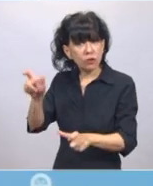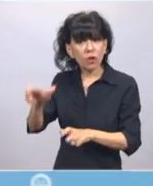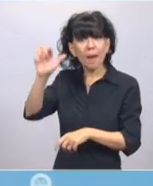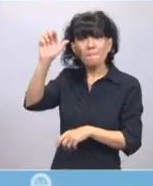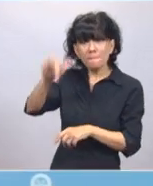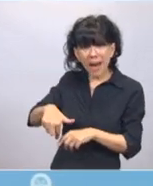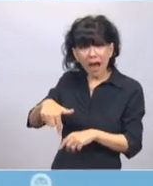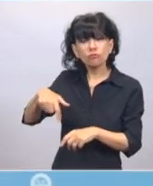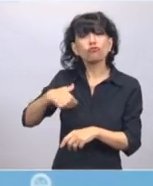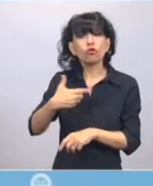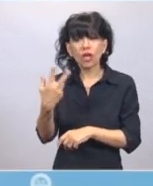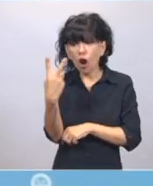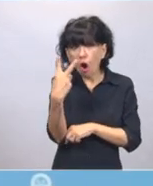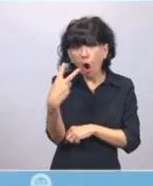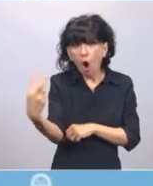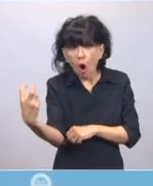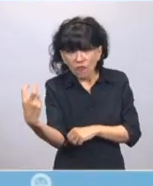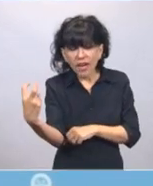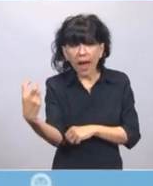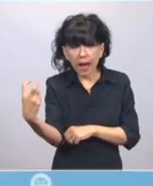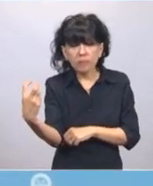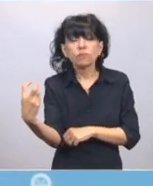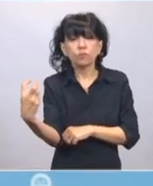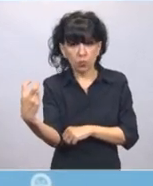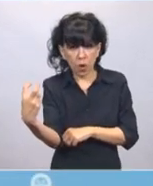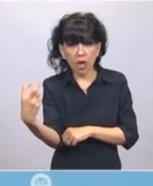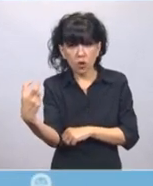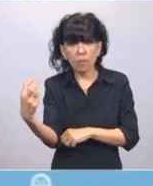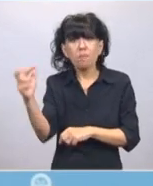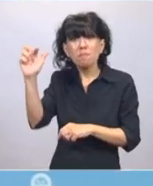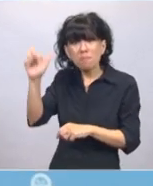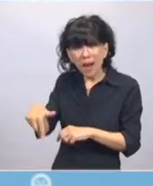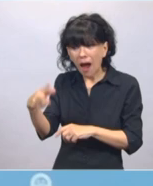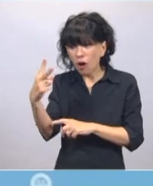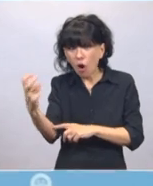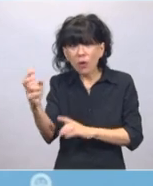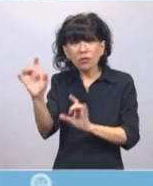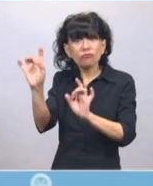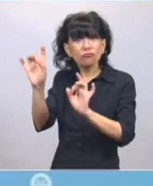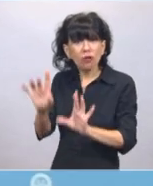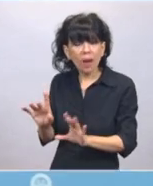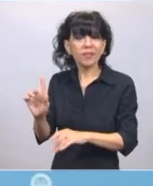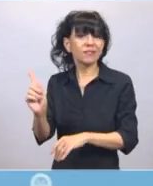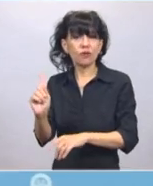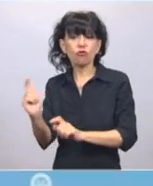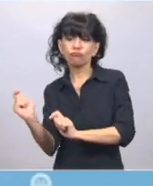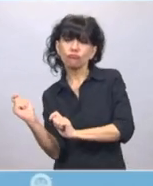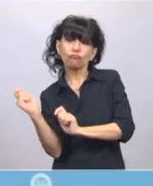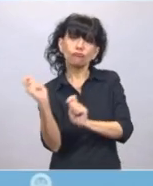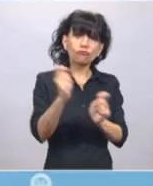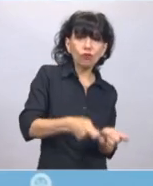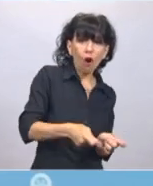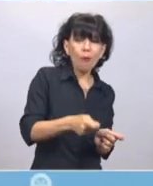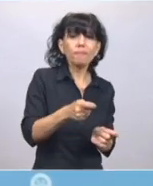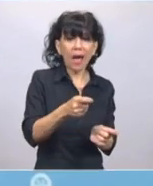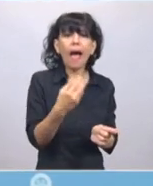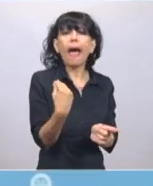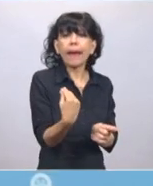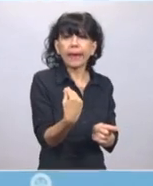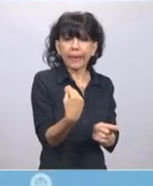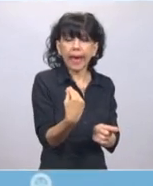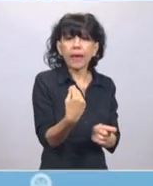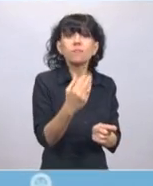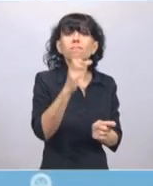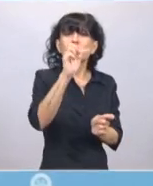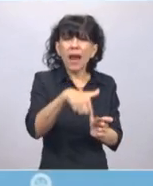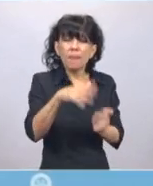sociales dejen de ser beneficiarias de programas sociales para ser beneficiarias de program